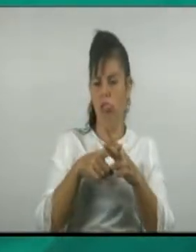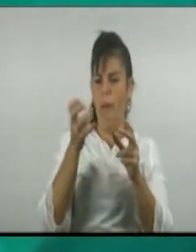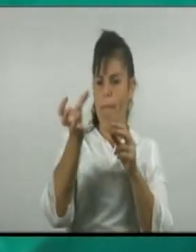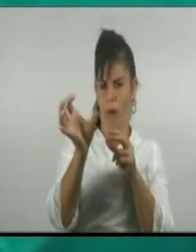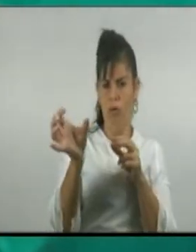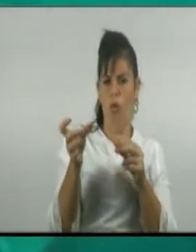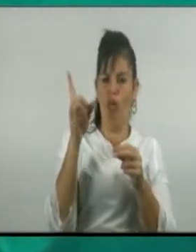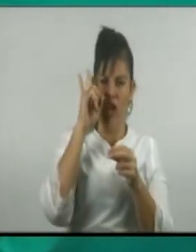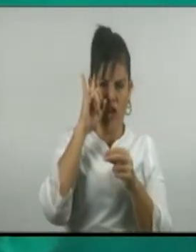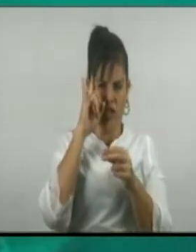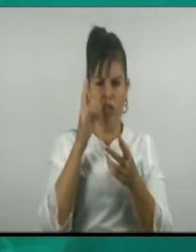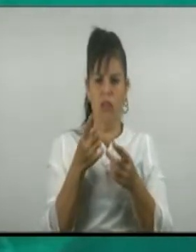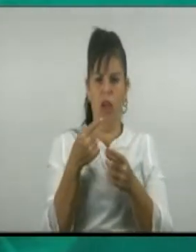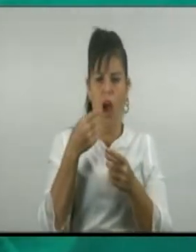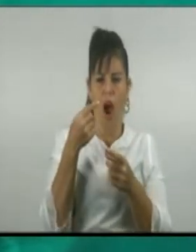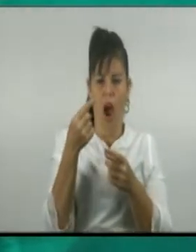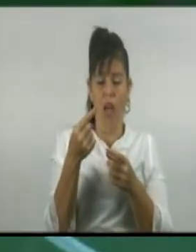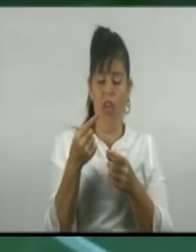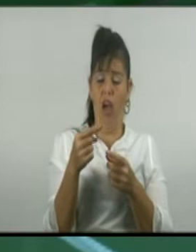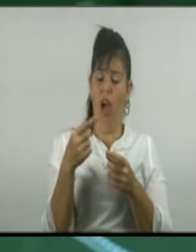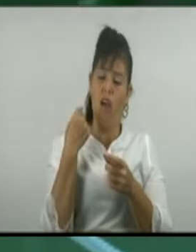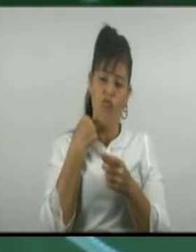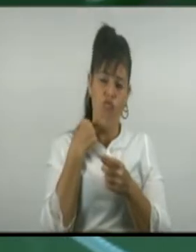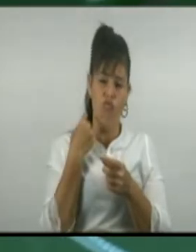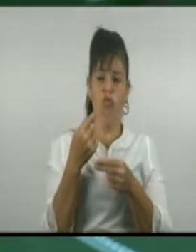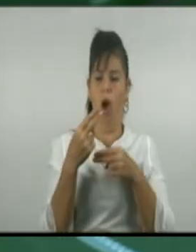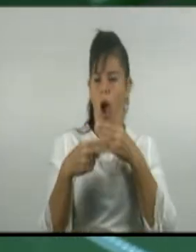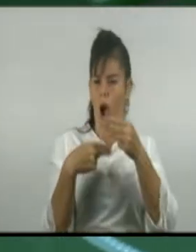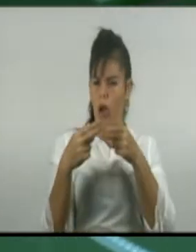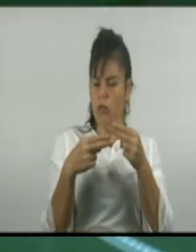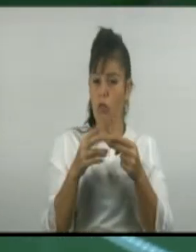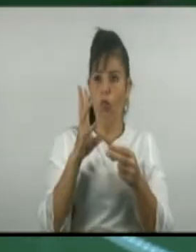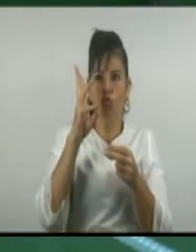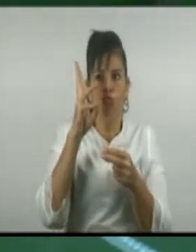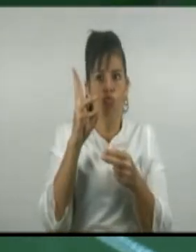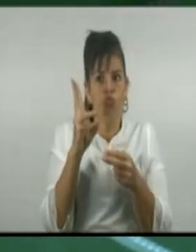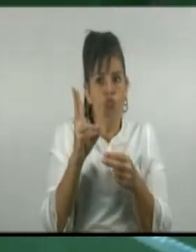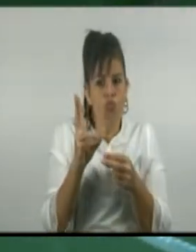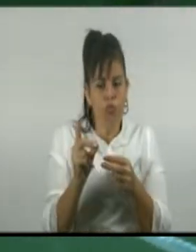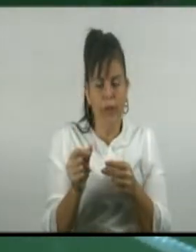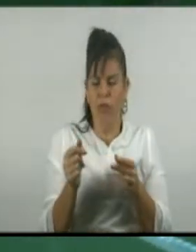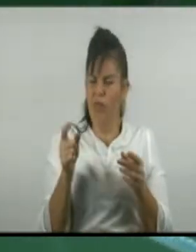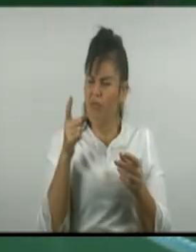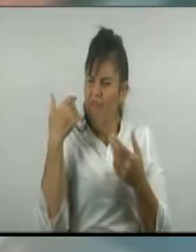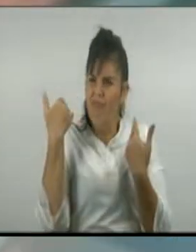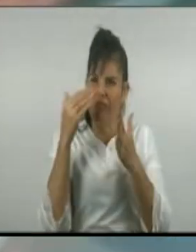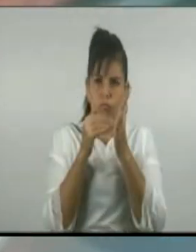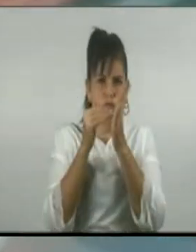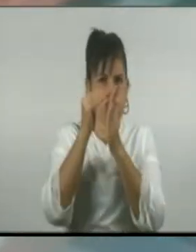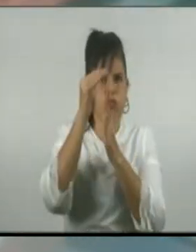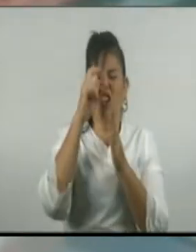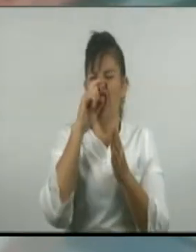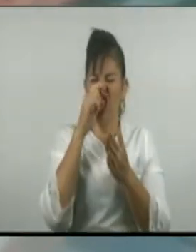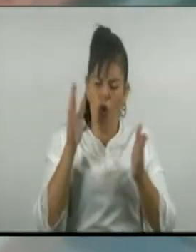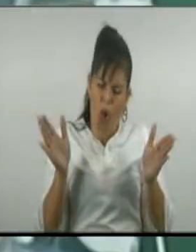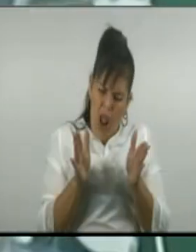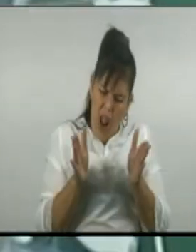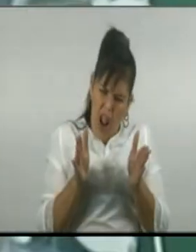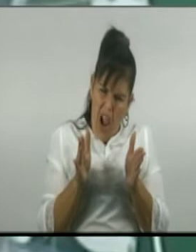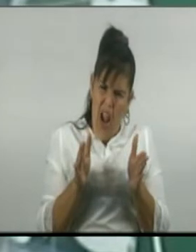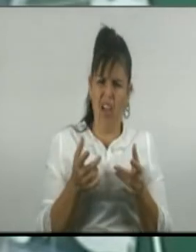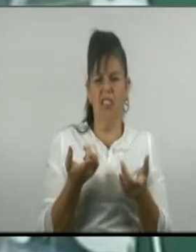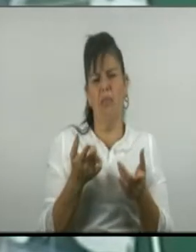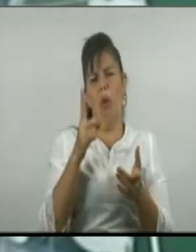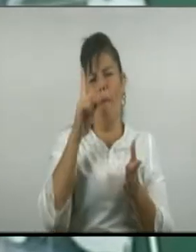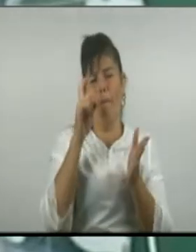bancos ocurre un número no despreciable de nacimientos prematuros y niños con peso inferior a